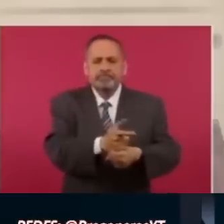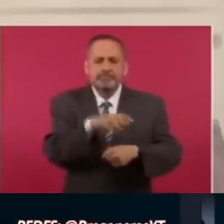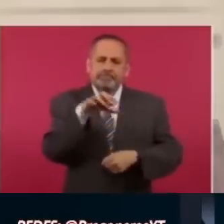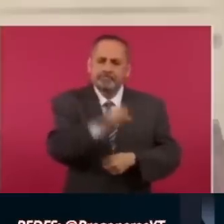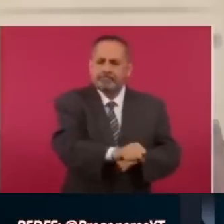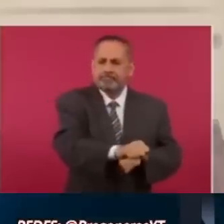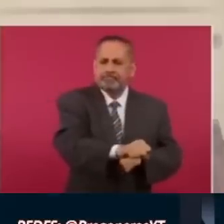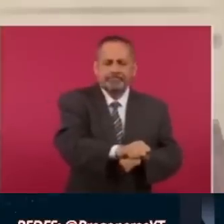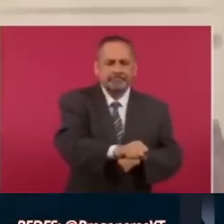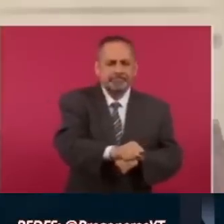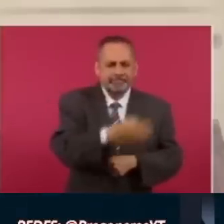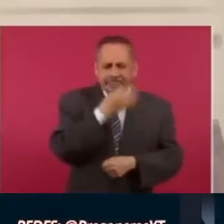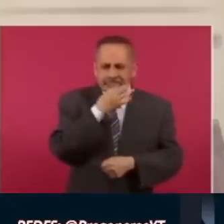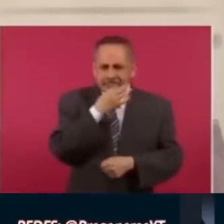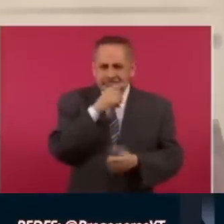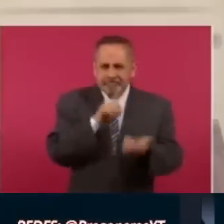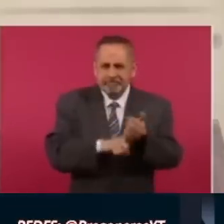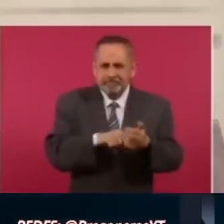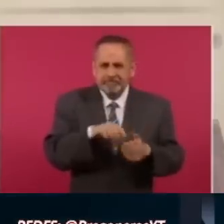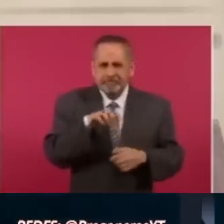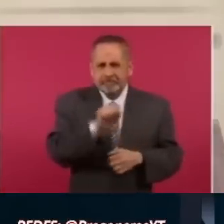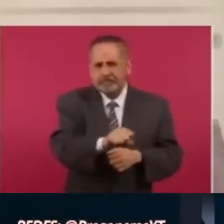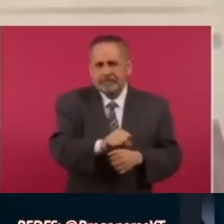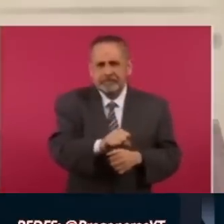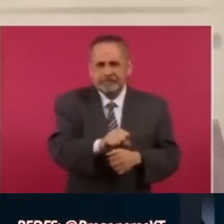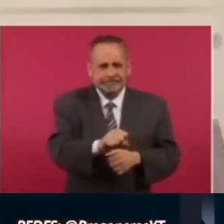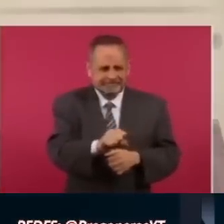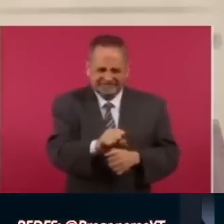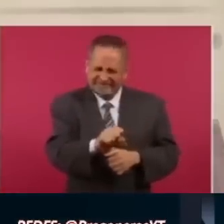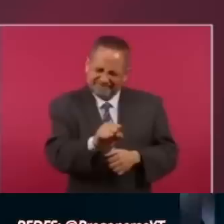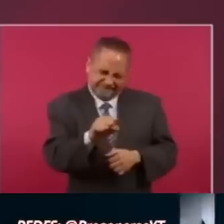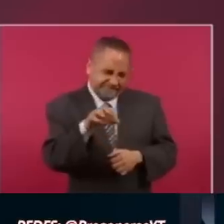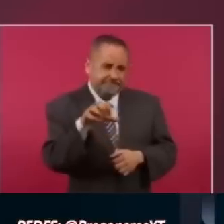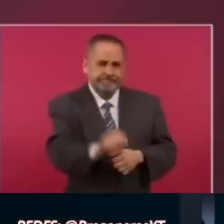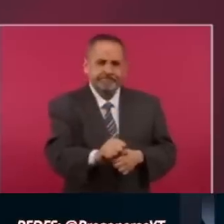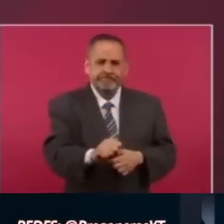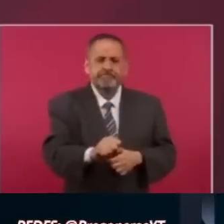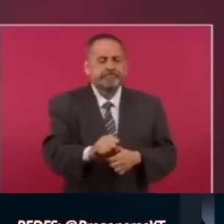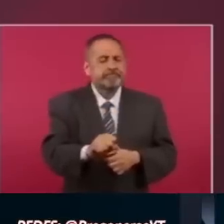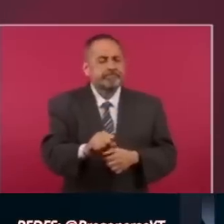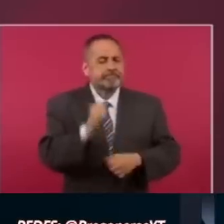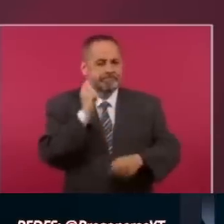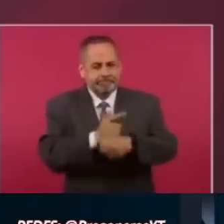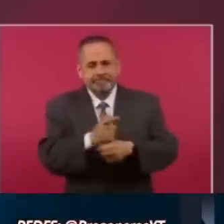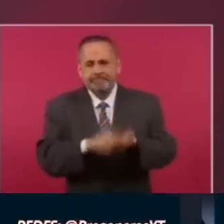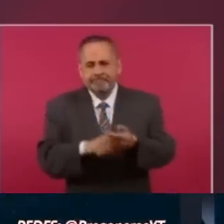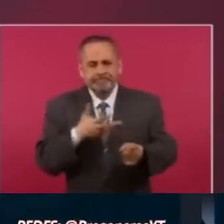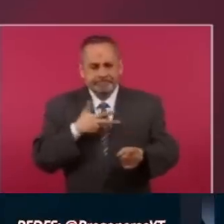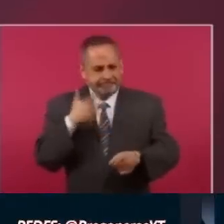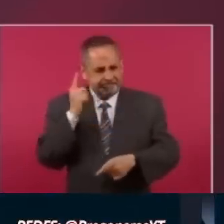pudimos agarrar la mano y decir, ya, te caché.